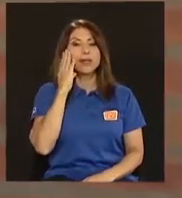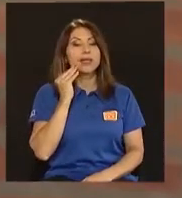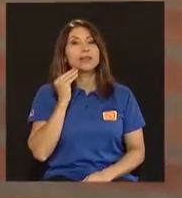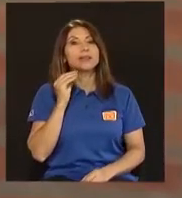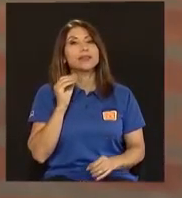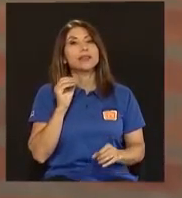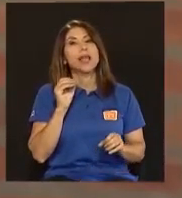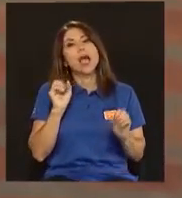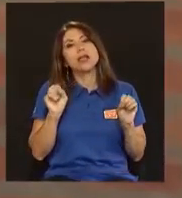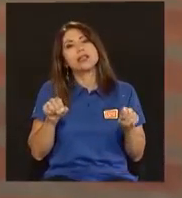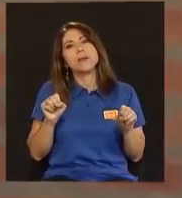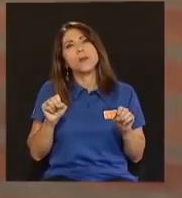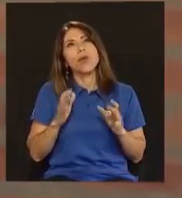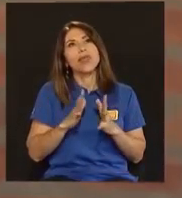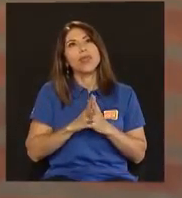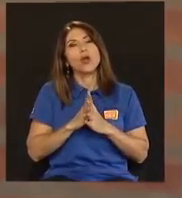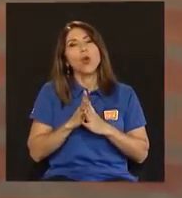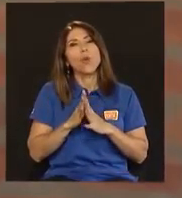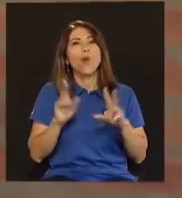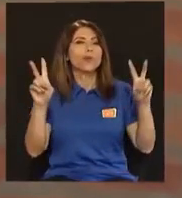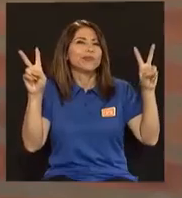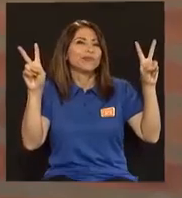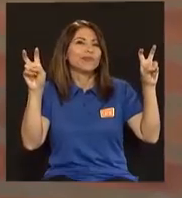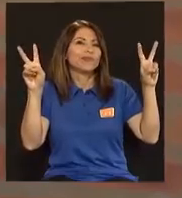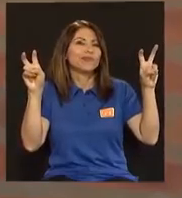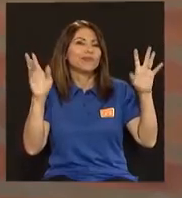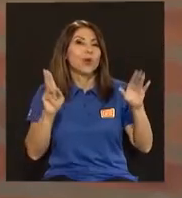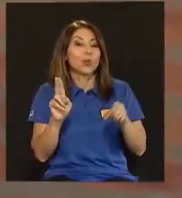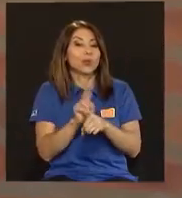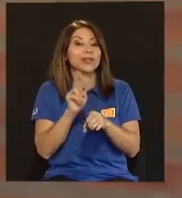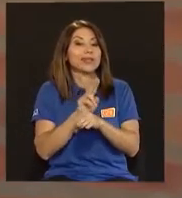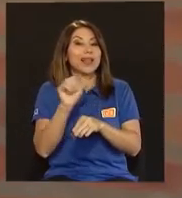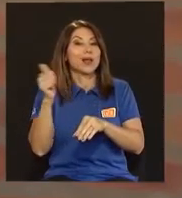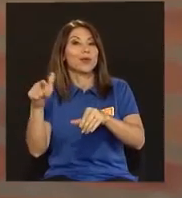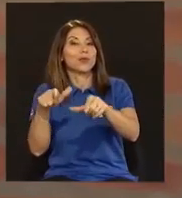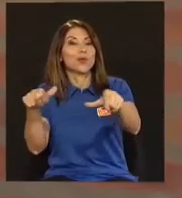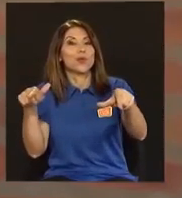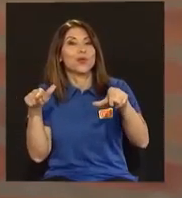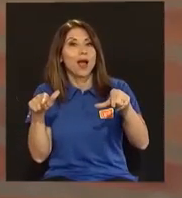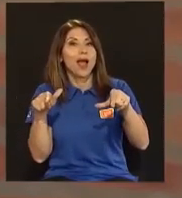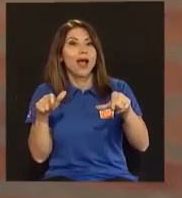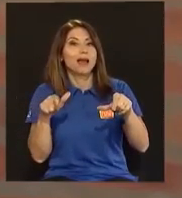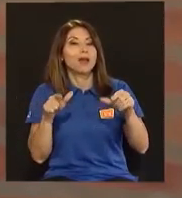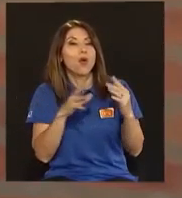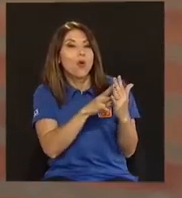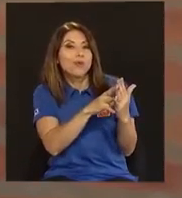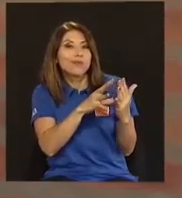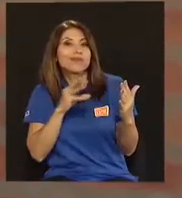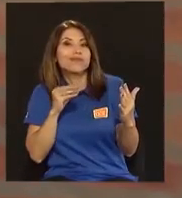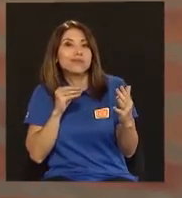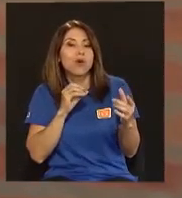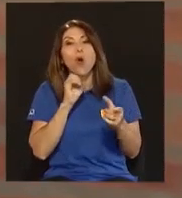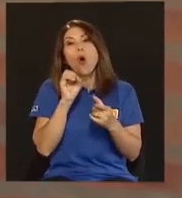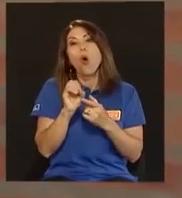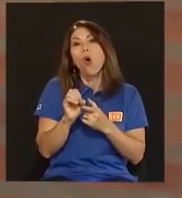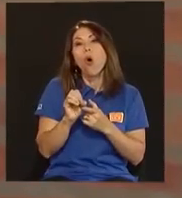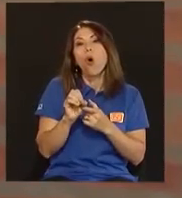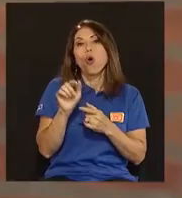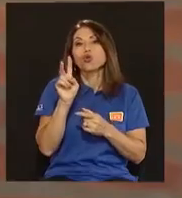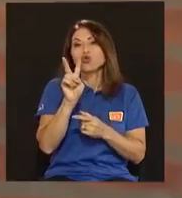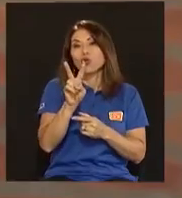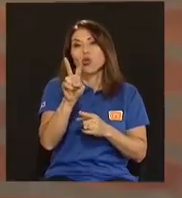comillas, reexportarla, o sencillamente son dos realidades que van